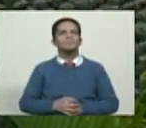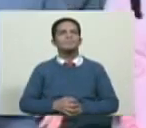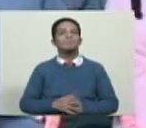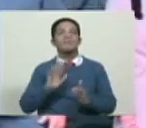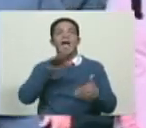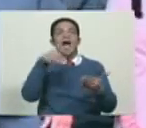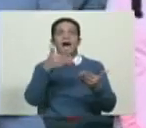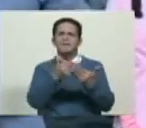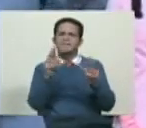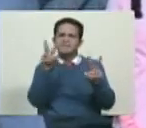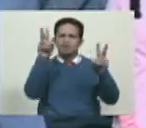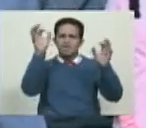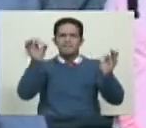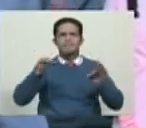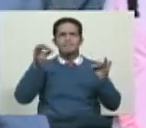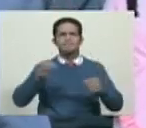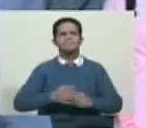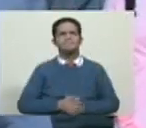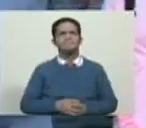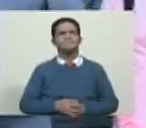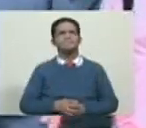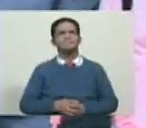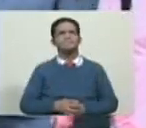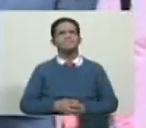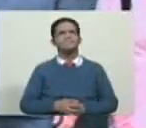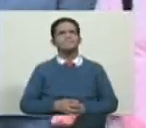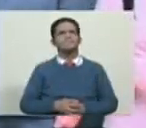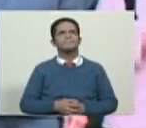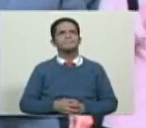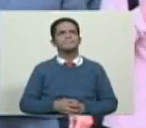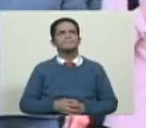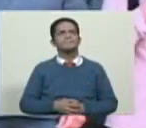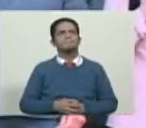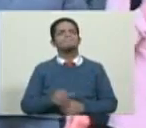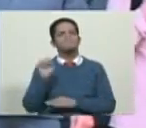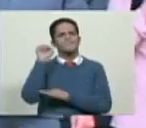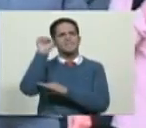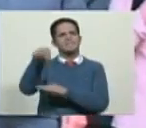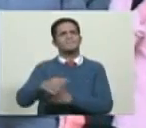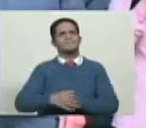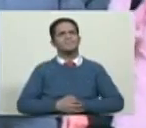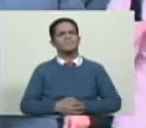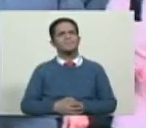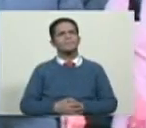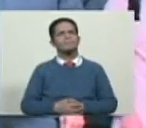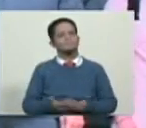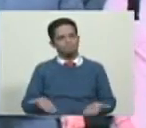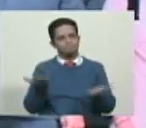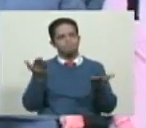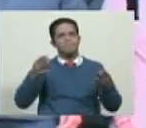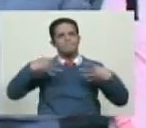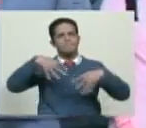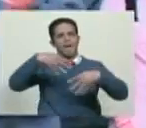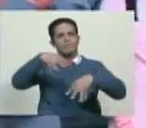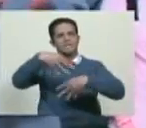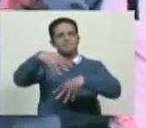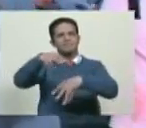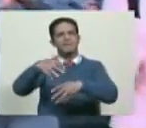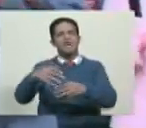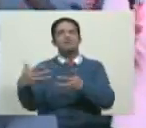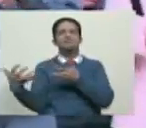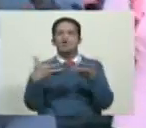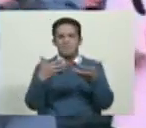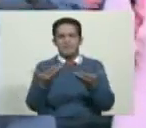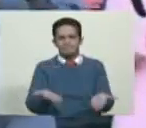la victoria siempre! ¡Militares venceremos de la patria! ¡Venceremos! ¡A la marcha! ¡Al combate! ¡A la